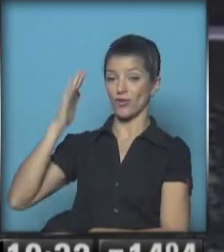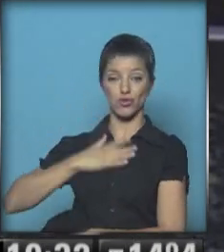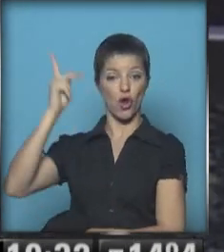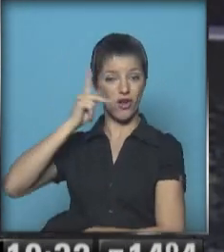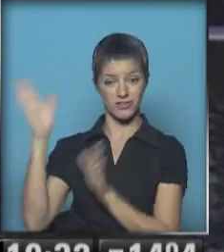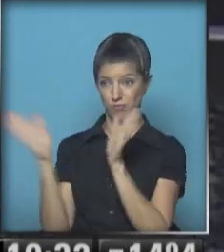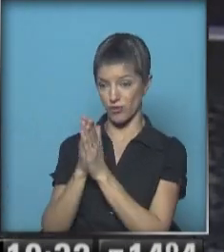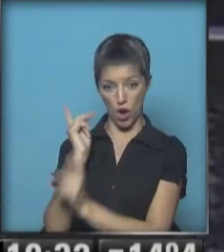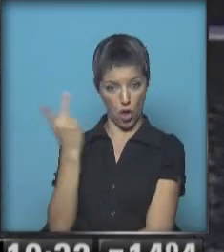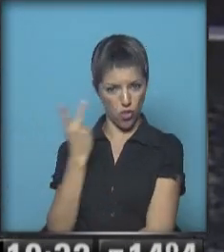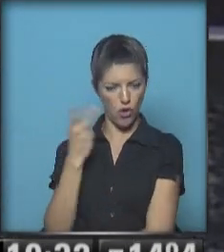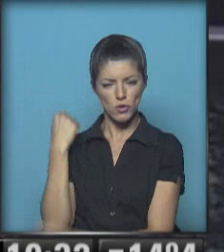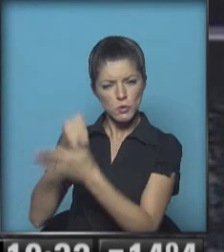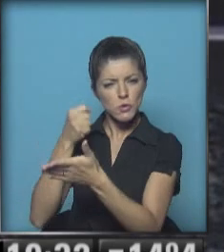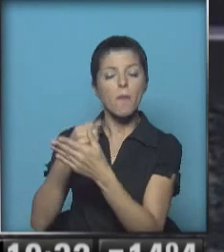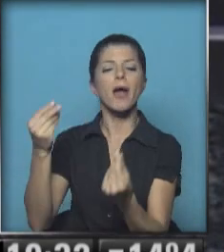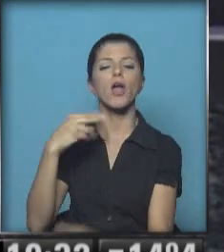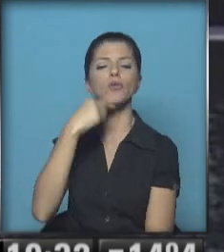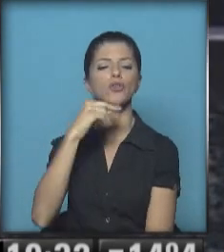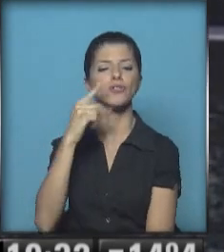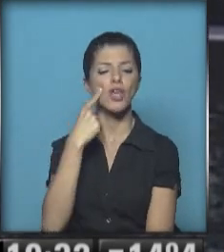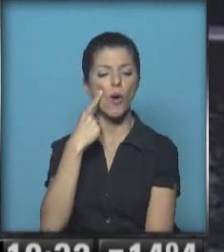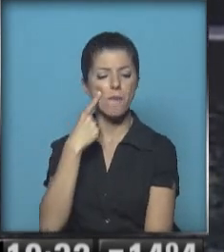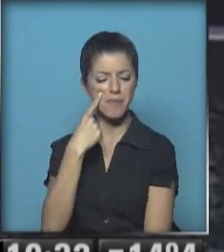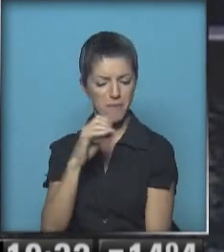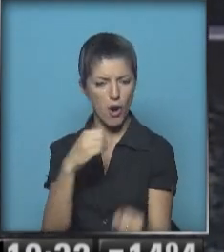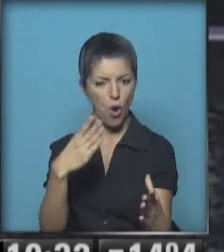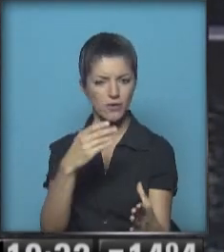para que nuestros hijos vivan mejor de lo que vivieron